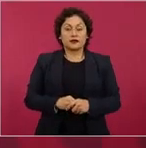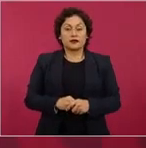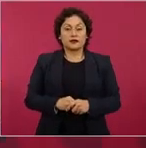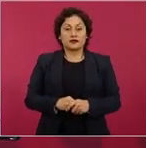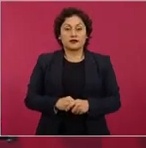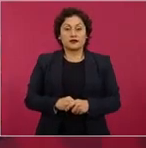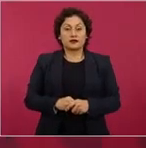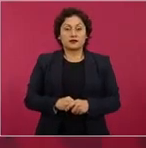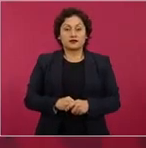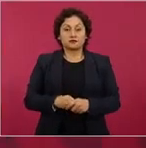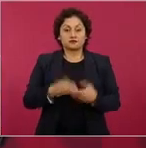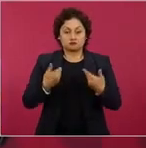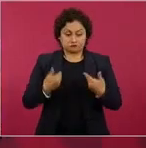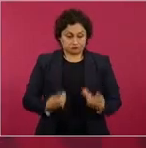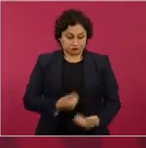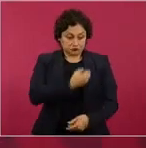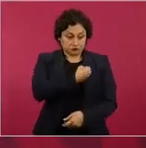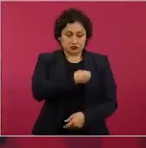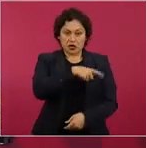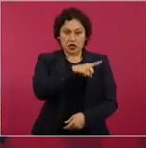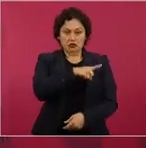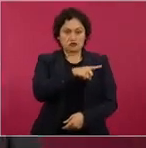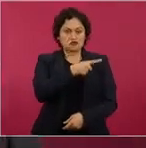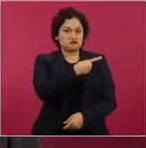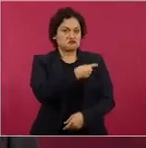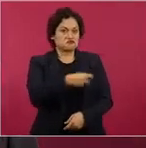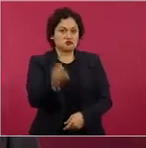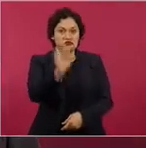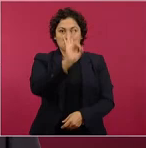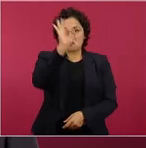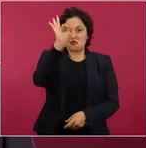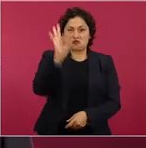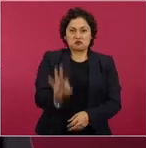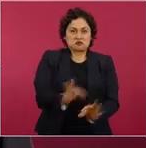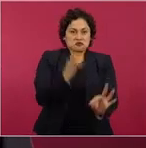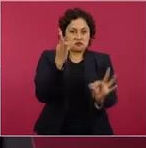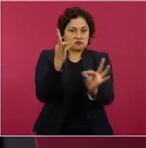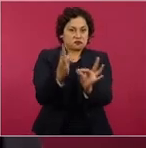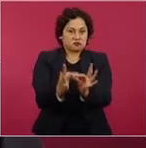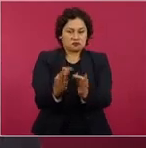De salud al 100 recuperado.